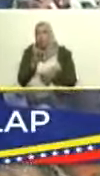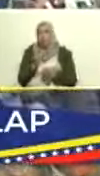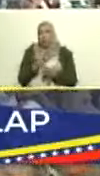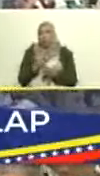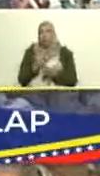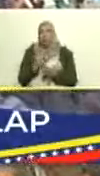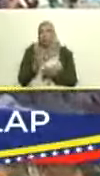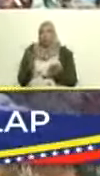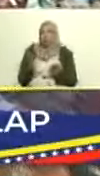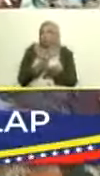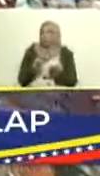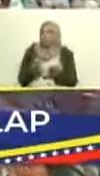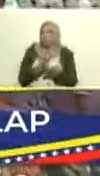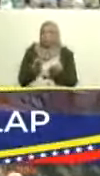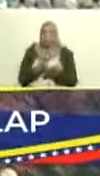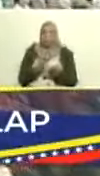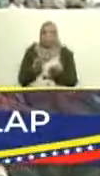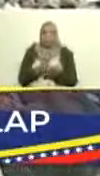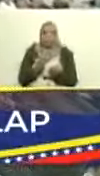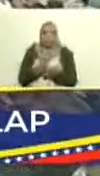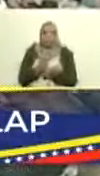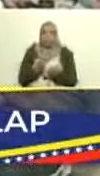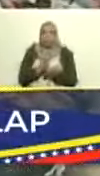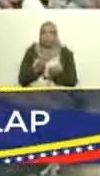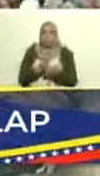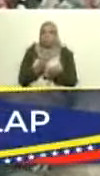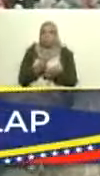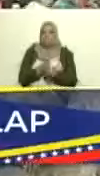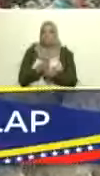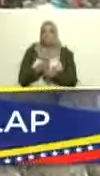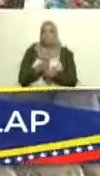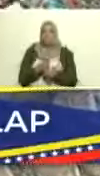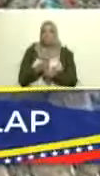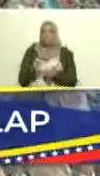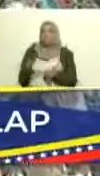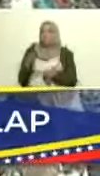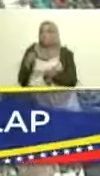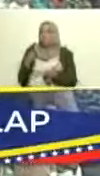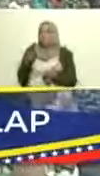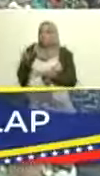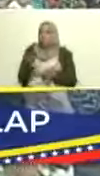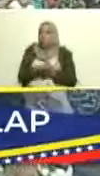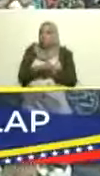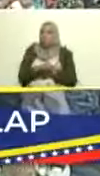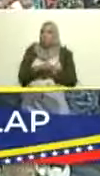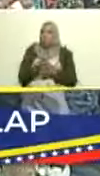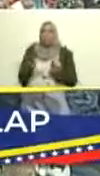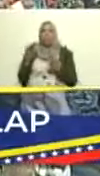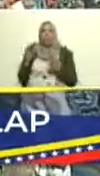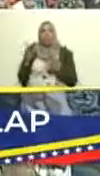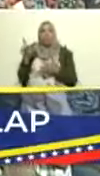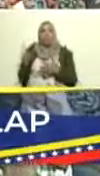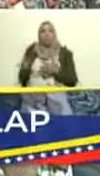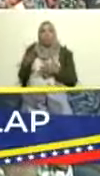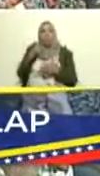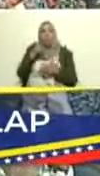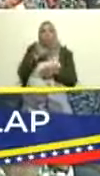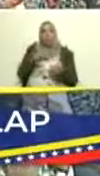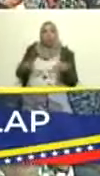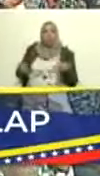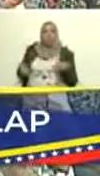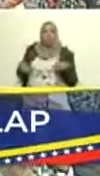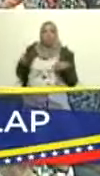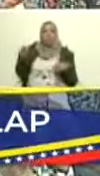que es mucho trabajo. Castro Soteldo, dame un comentario, ¿vale? Vamos a darle un aplauso a este portugueseño